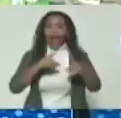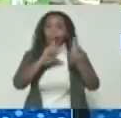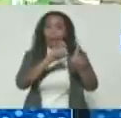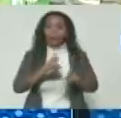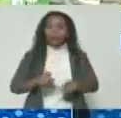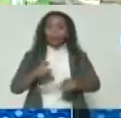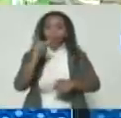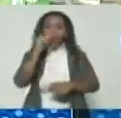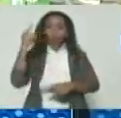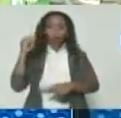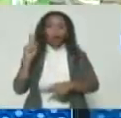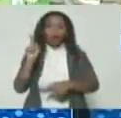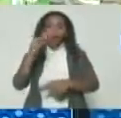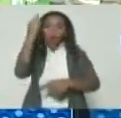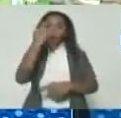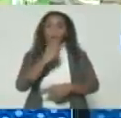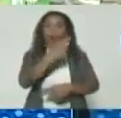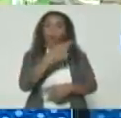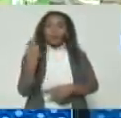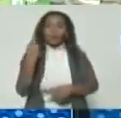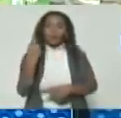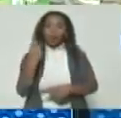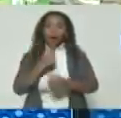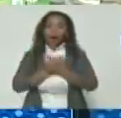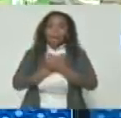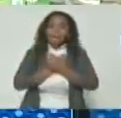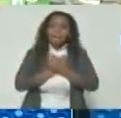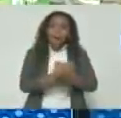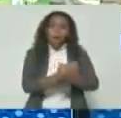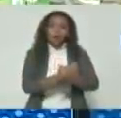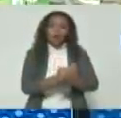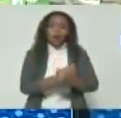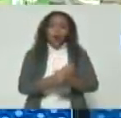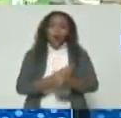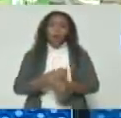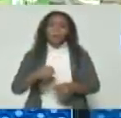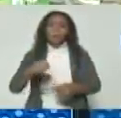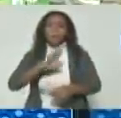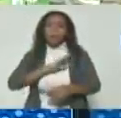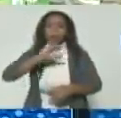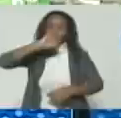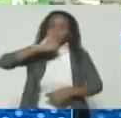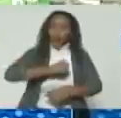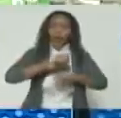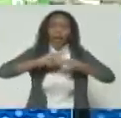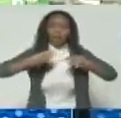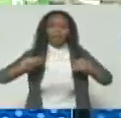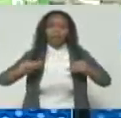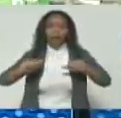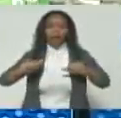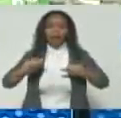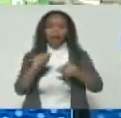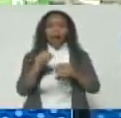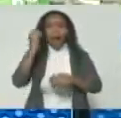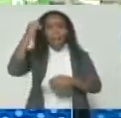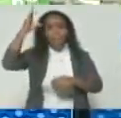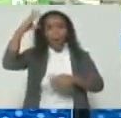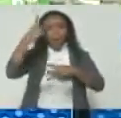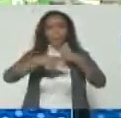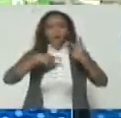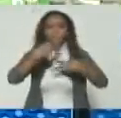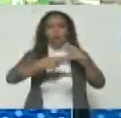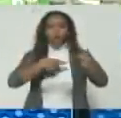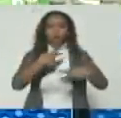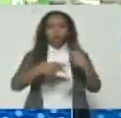campesina, en su compromiso, en su amor por la Pachamama, en su capacidad productiva.